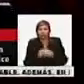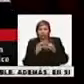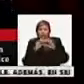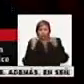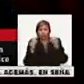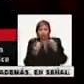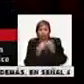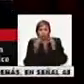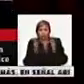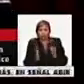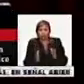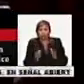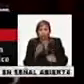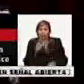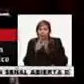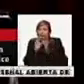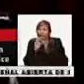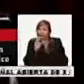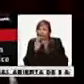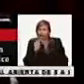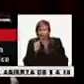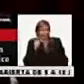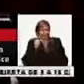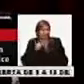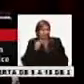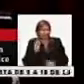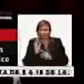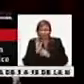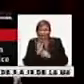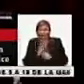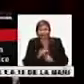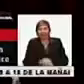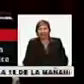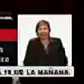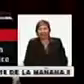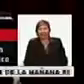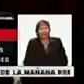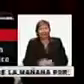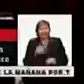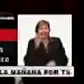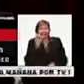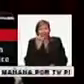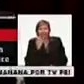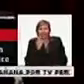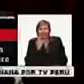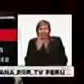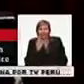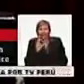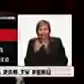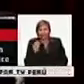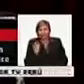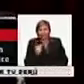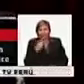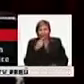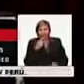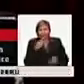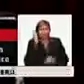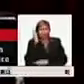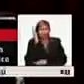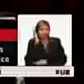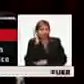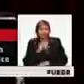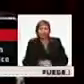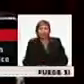congresistas, a Carlos Roca, a quien no es necesario presentar, a Alberto Borea, que ha dado